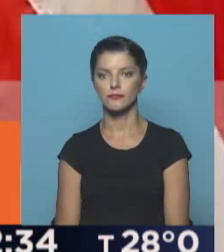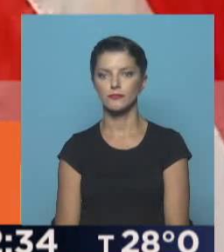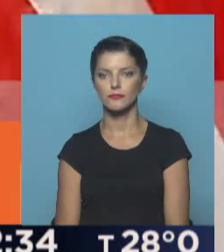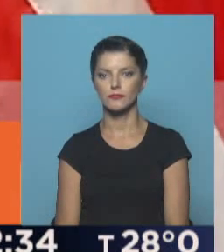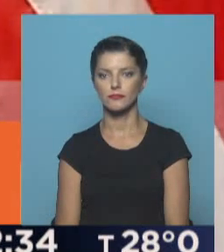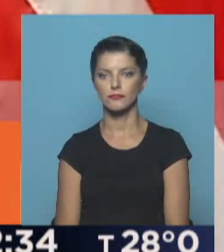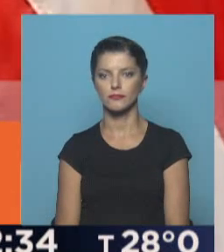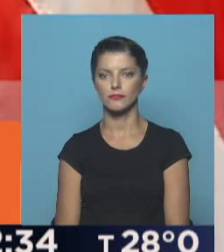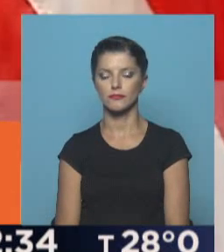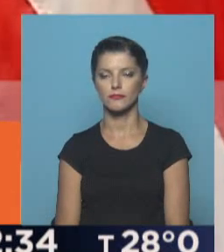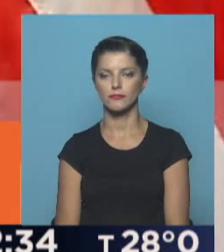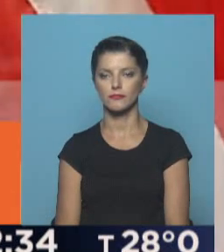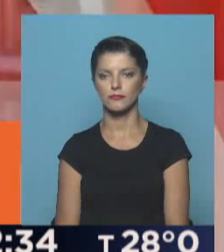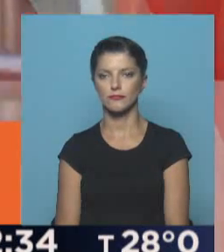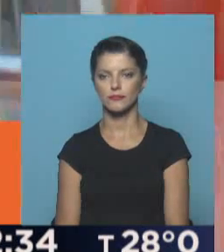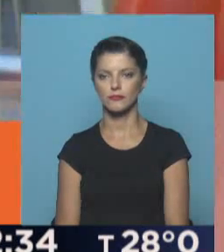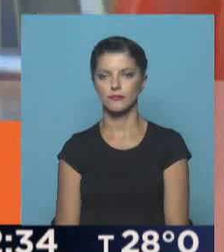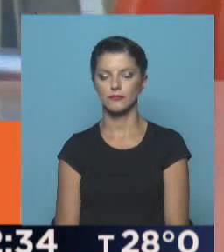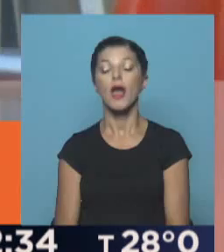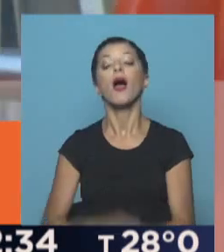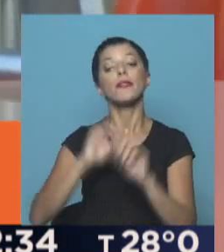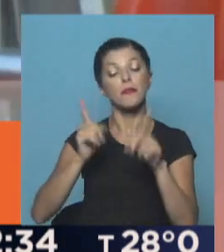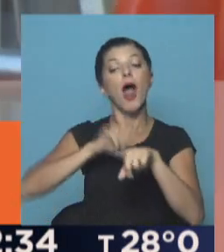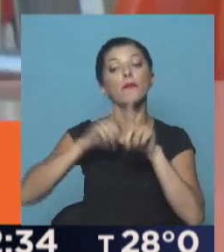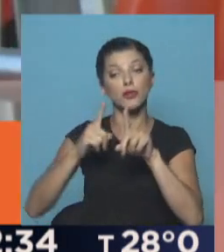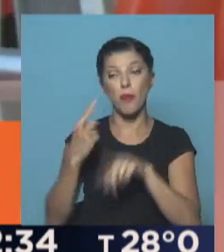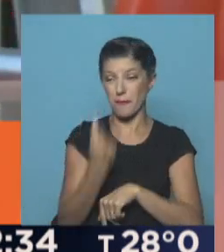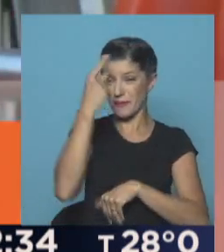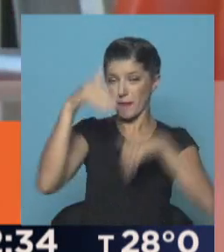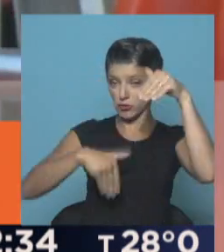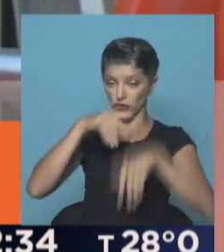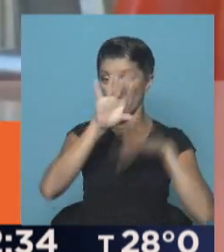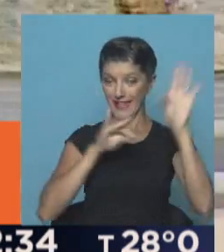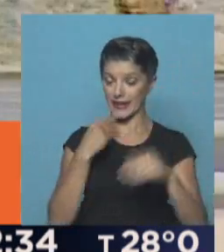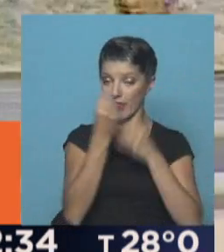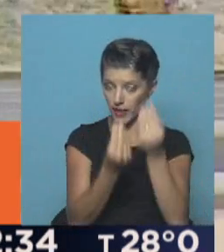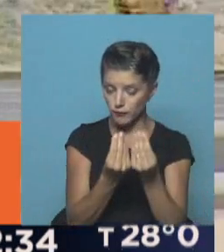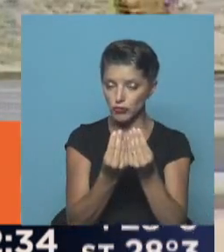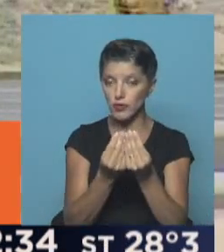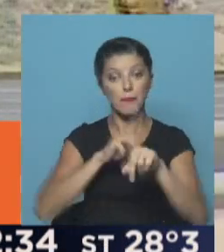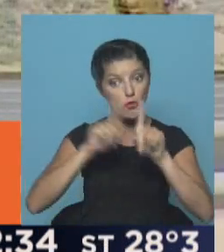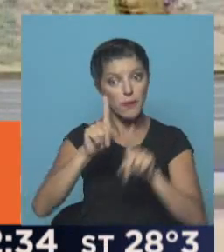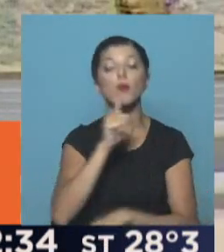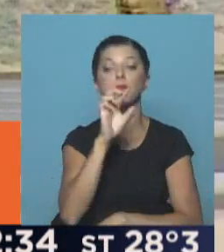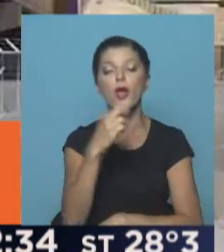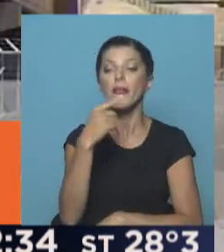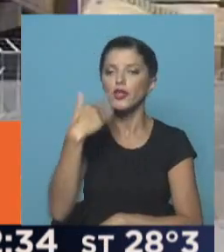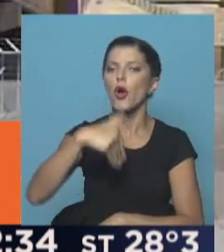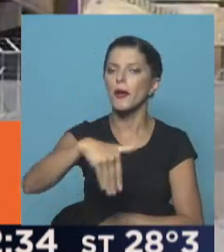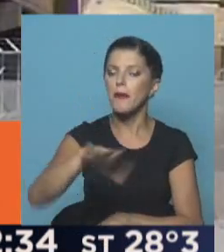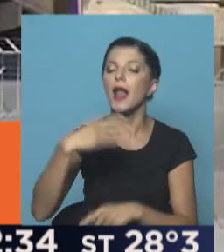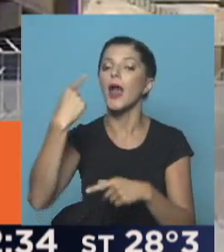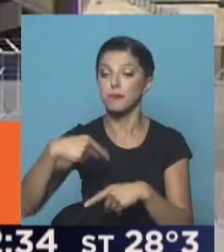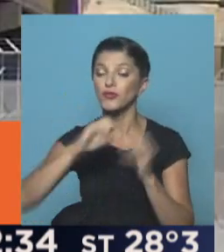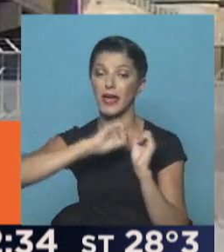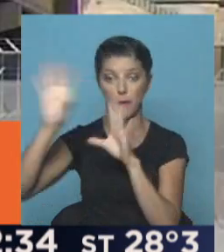wall. Incluso aún en pleno proceso de primarias, el magnate neoyorquino amenazó con secuestrar las remesas de